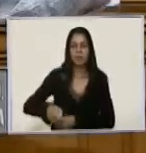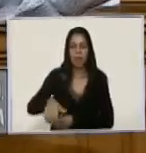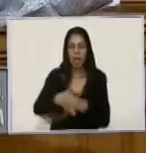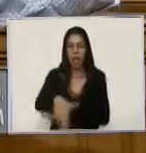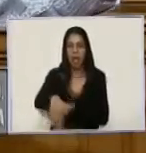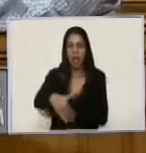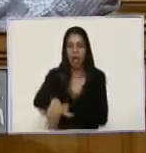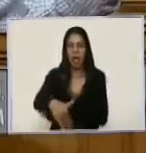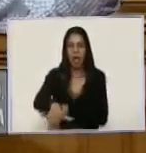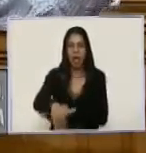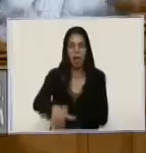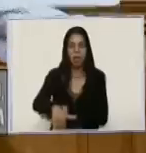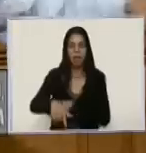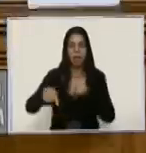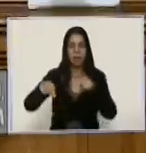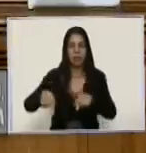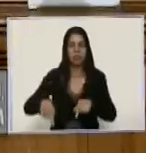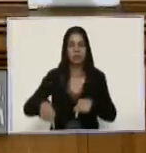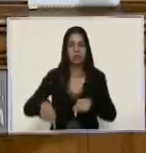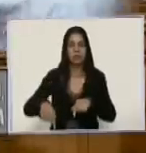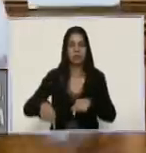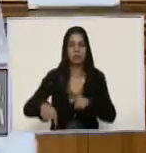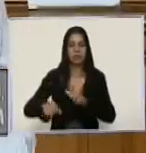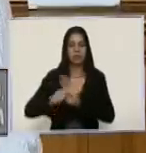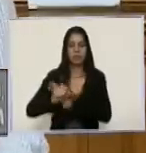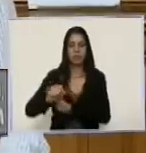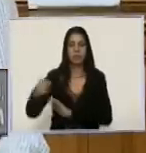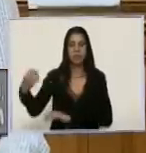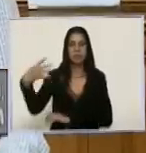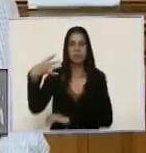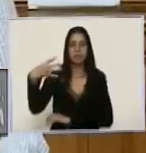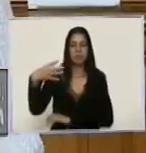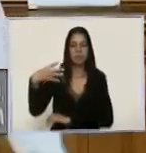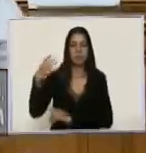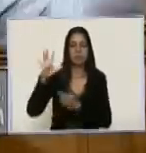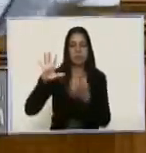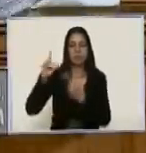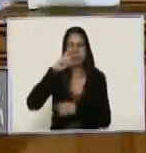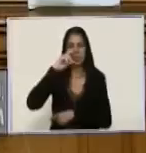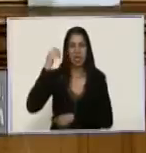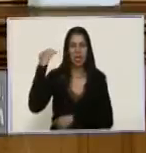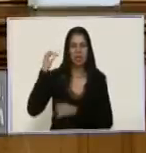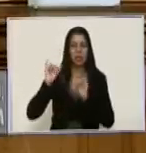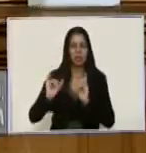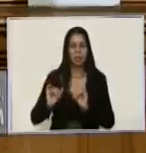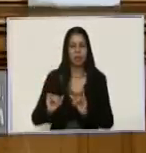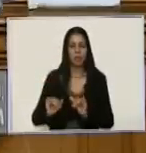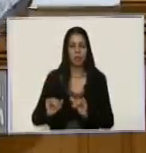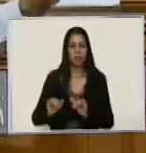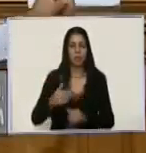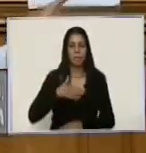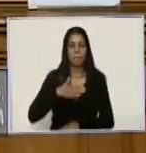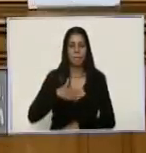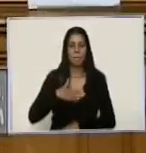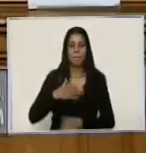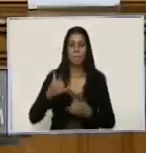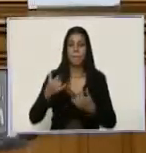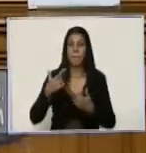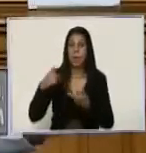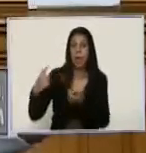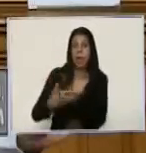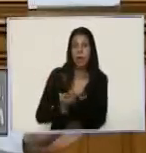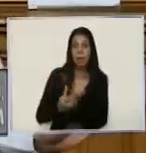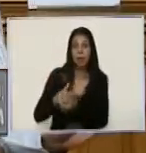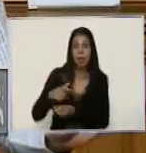señal, como si fuera hace 60 años atrás, de mi hermana mayor. Y le dije, algo serio